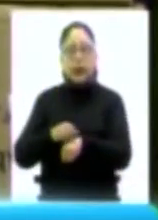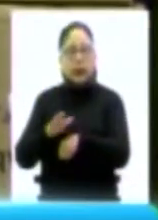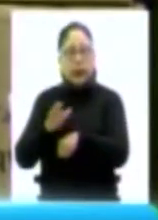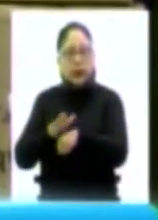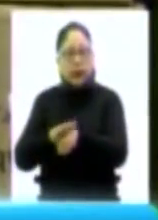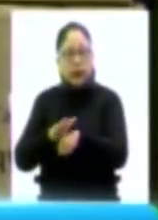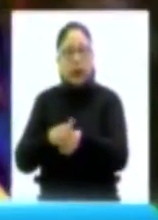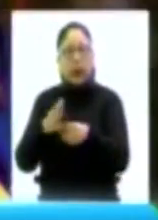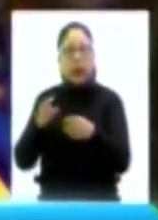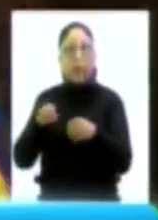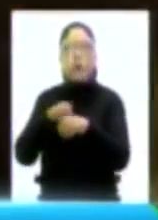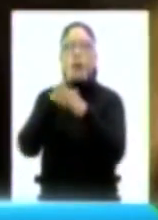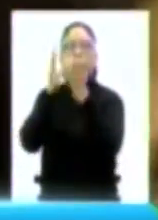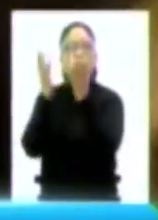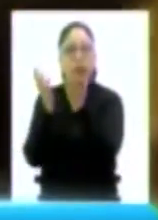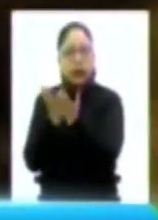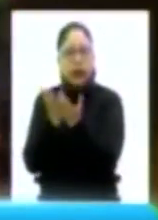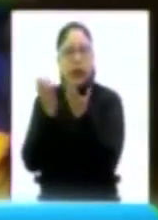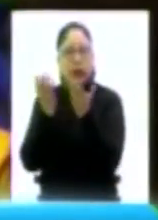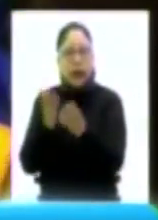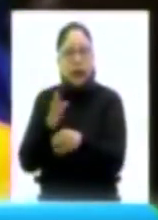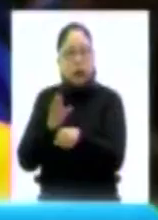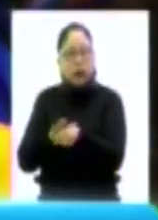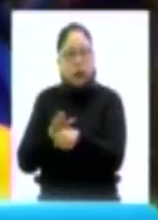una pandemia en febrero.